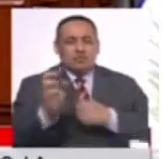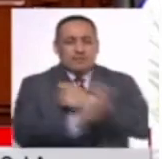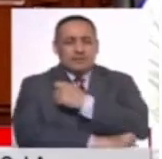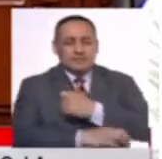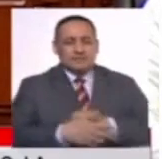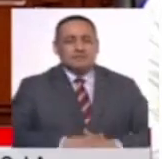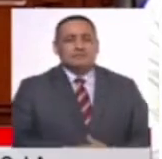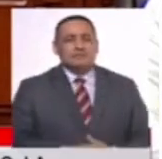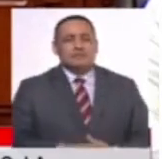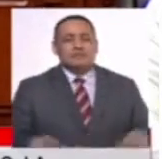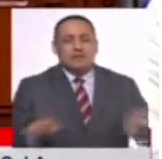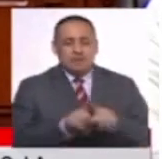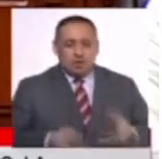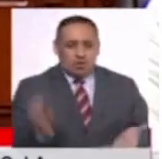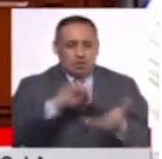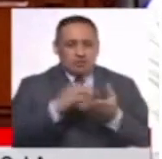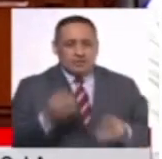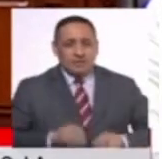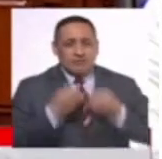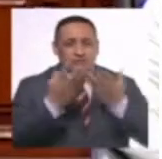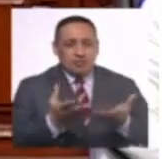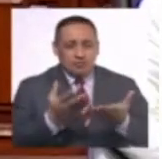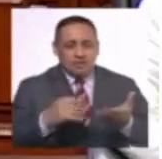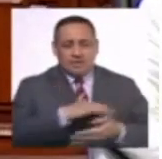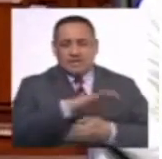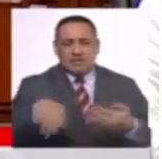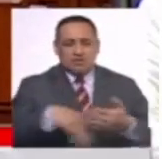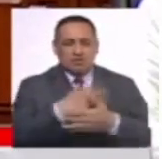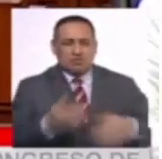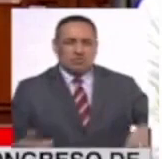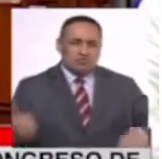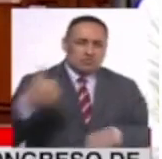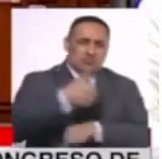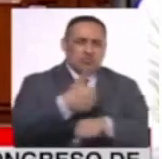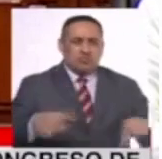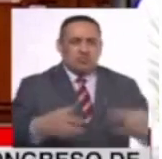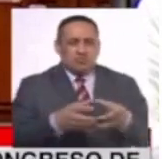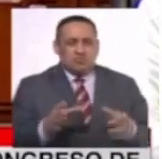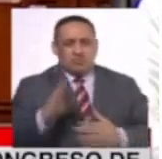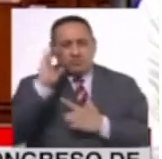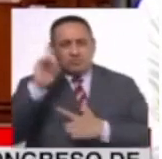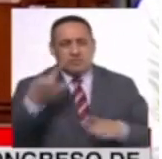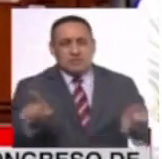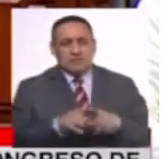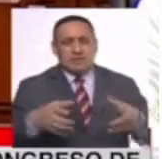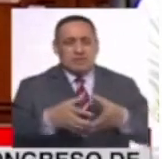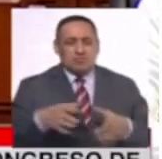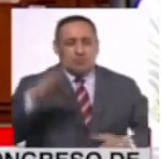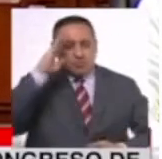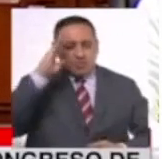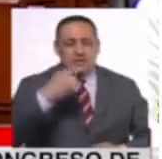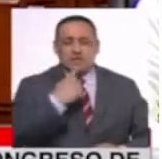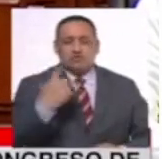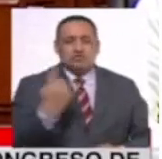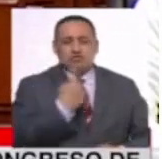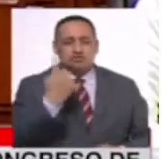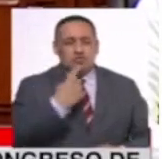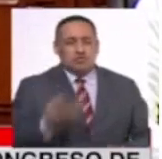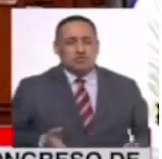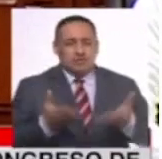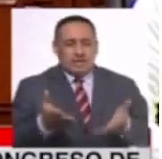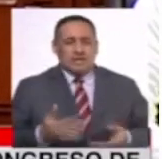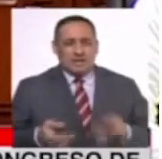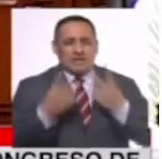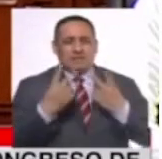del país. Reitero que toda injerencia política en las Fuerzas Armadas y la Policía Nacional solo